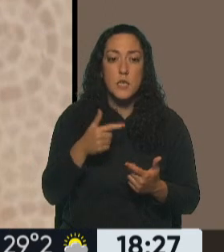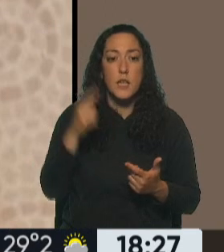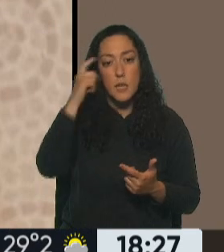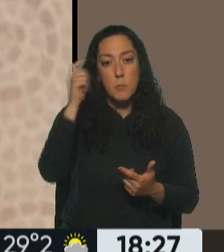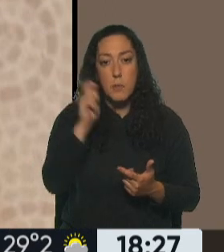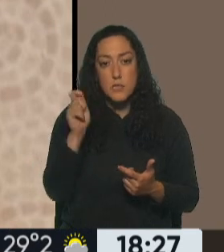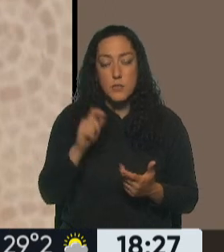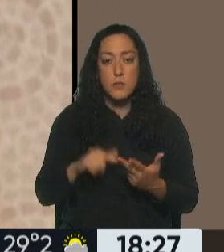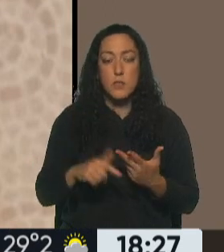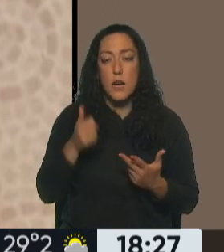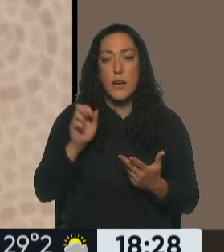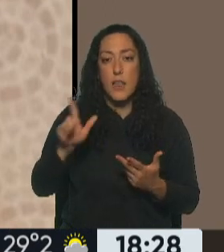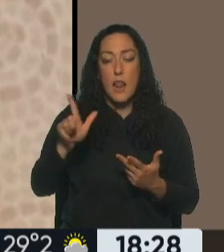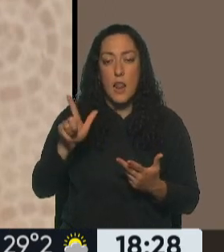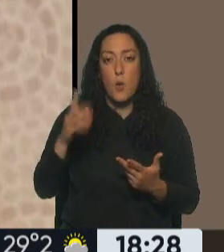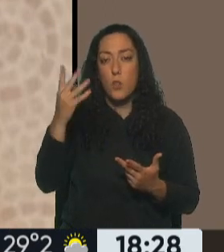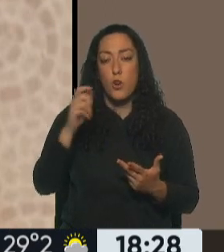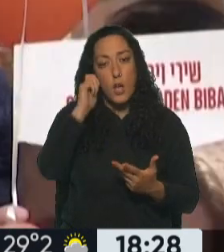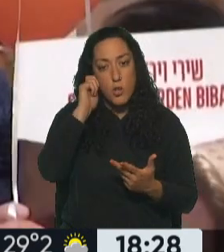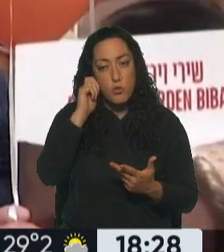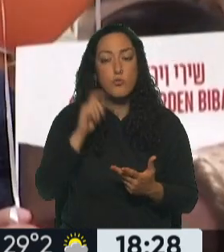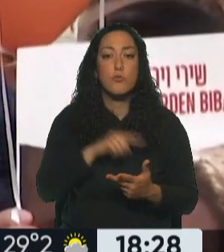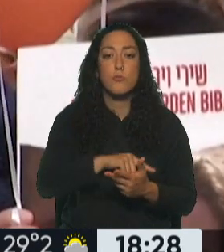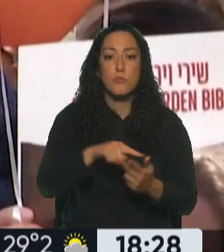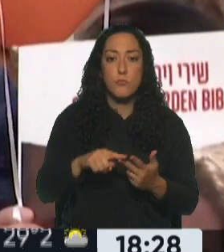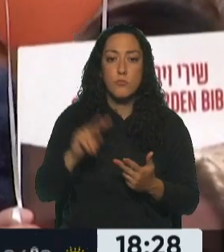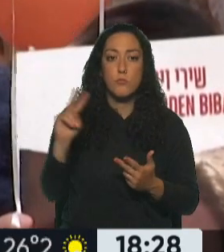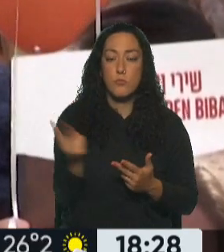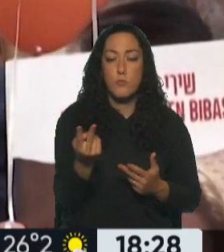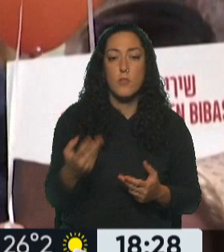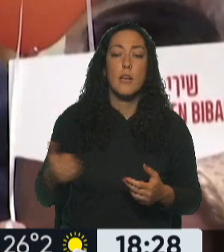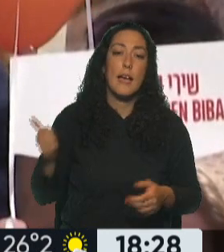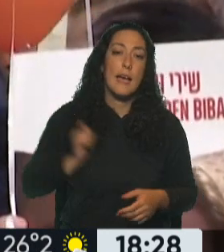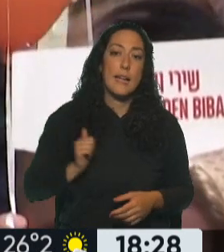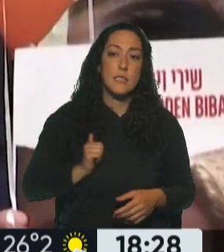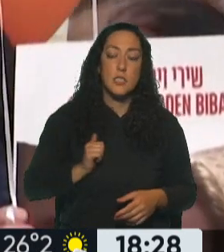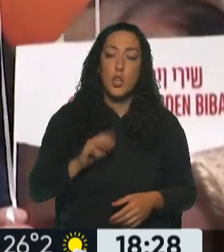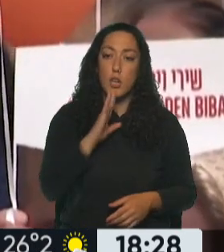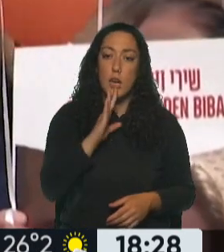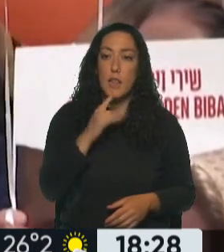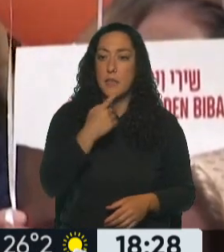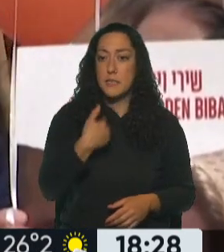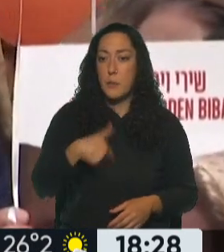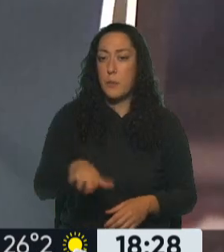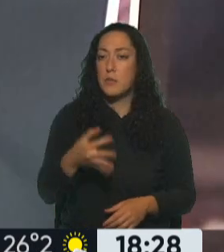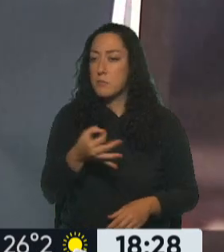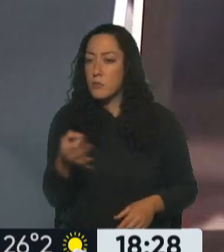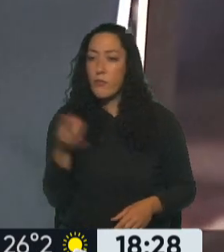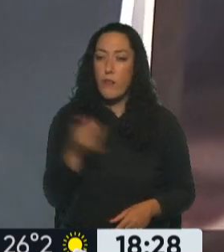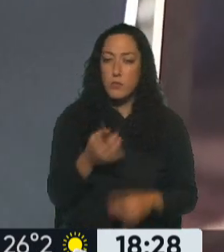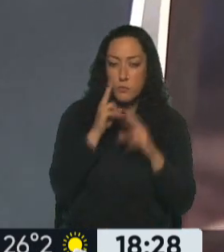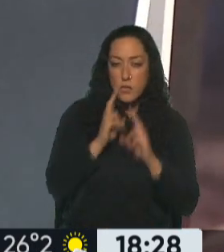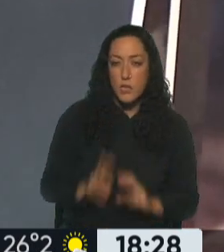meses y Ariel vivas de 4 años por su parte el ejército israelí dijo que está investigando la veracidad de la